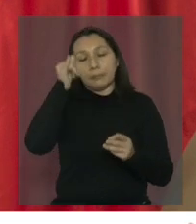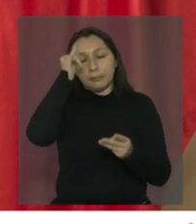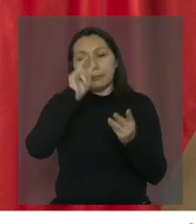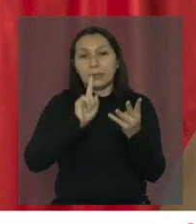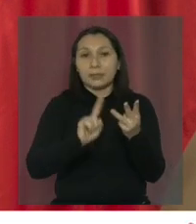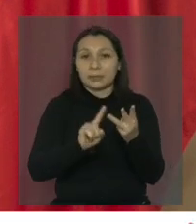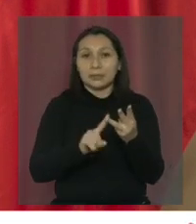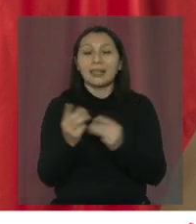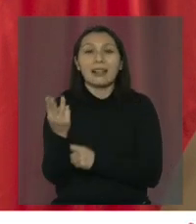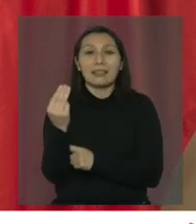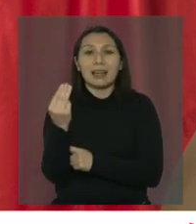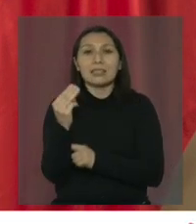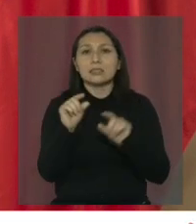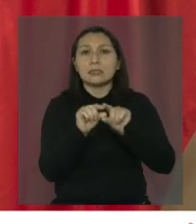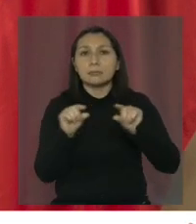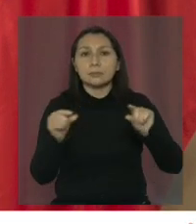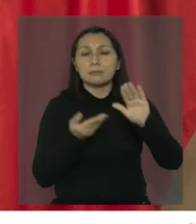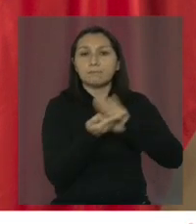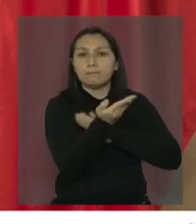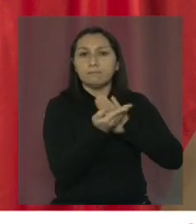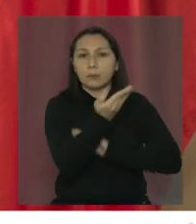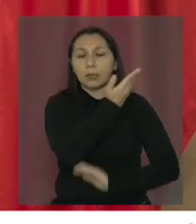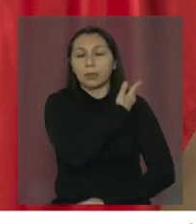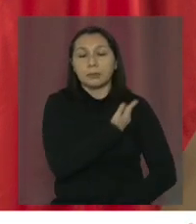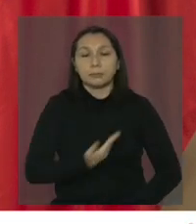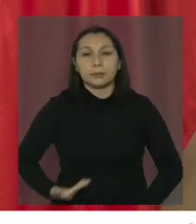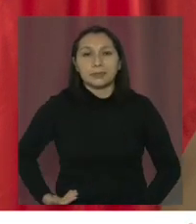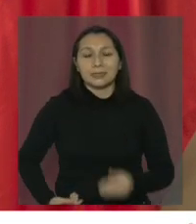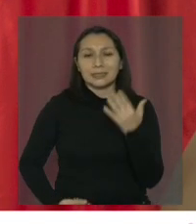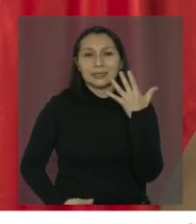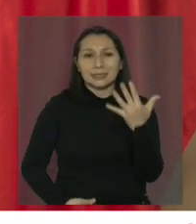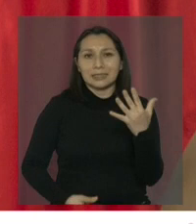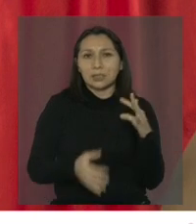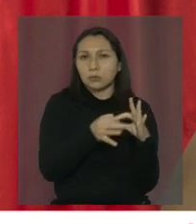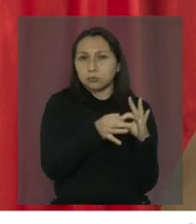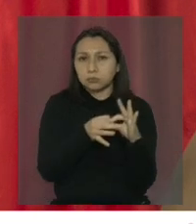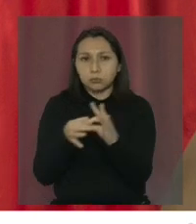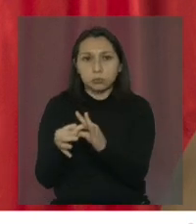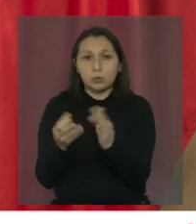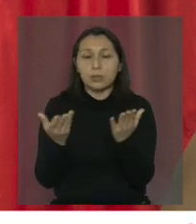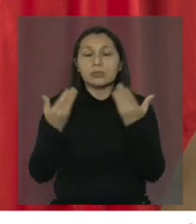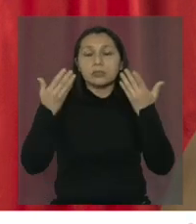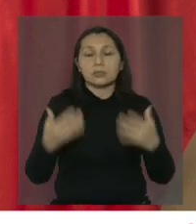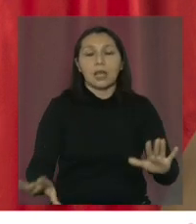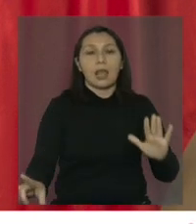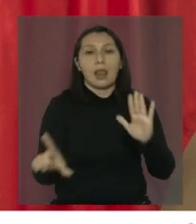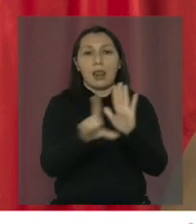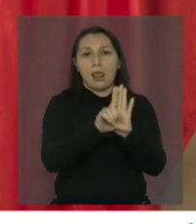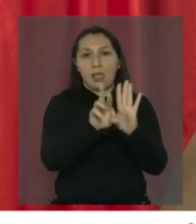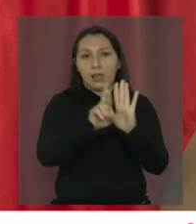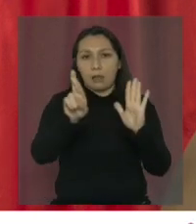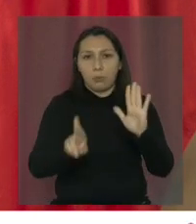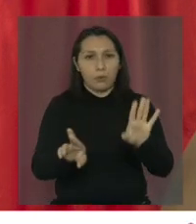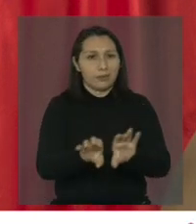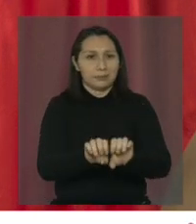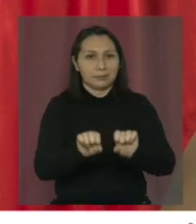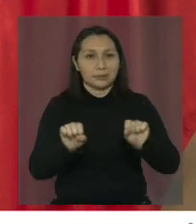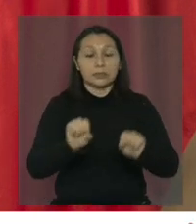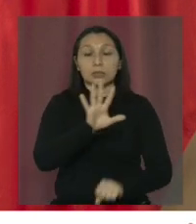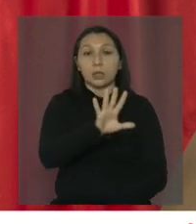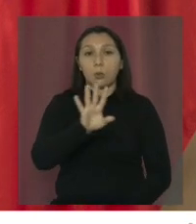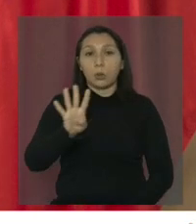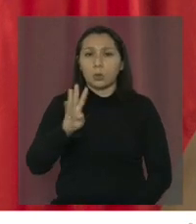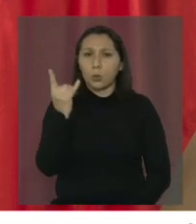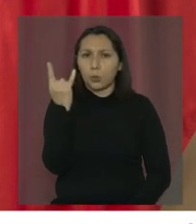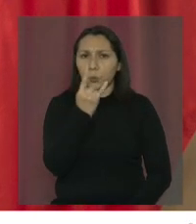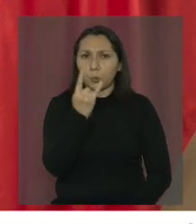con 13 mensajes ingresados por parte del ejecutivo 5 de esos mensajes ya son ley de la república hay 54